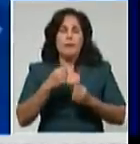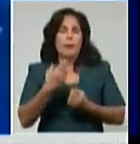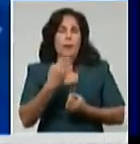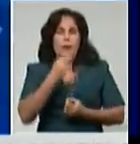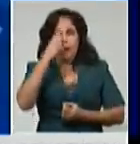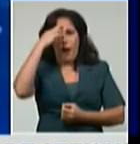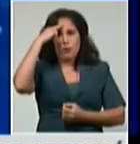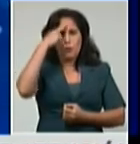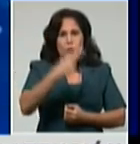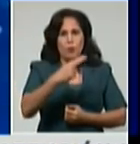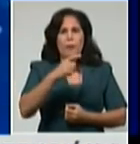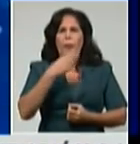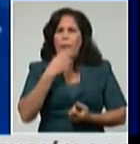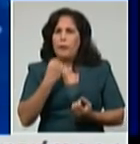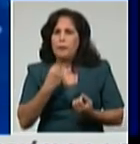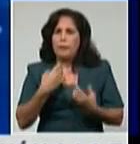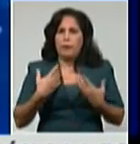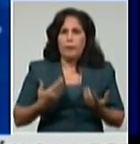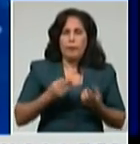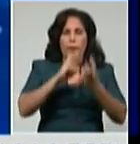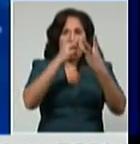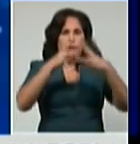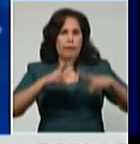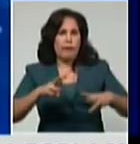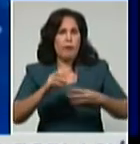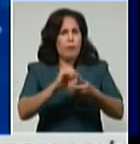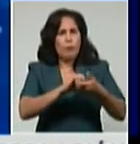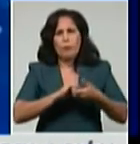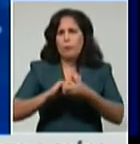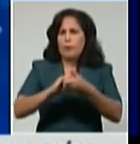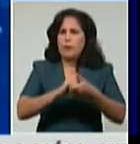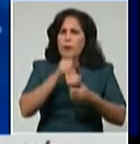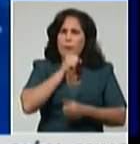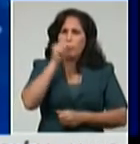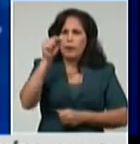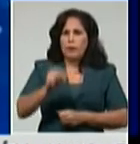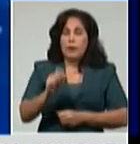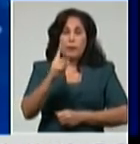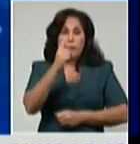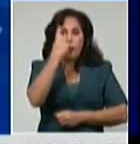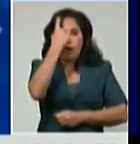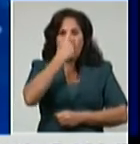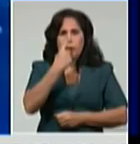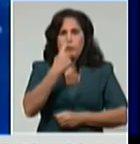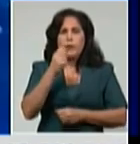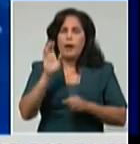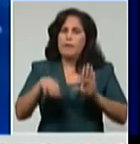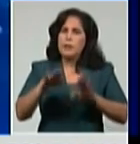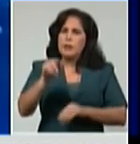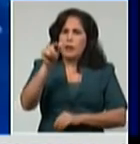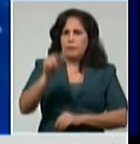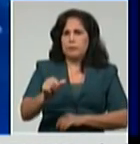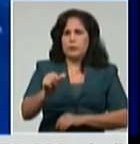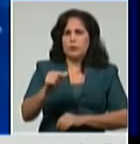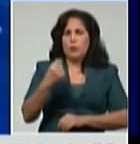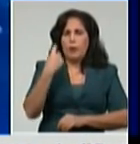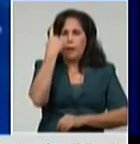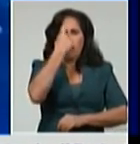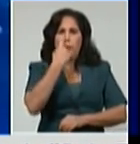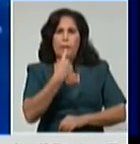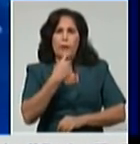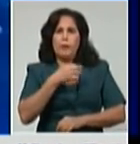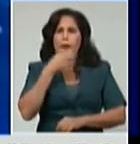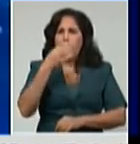de las redes sociales, también algunos colegas de medios de prensa. La primera, muchos televidentes hoy nos aseguran